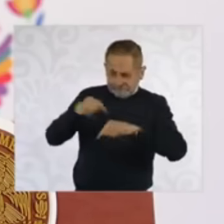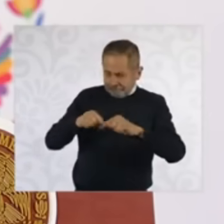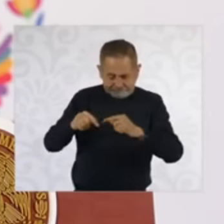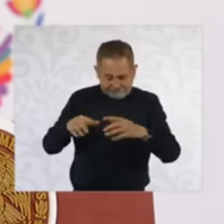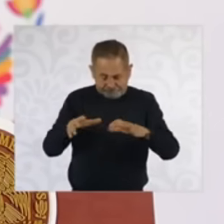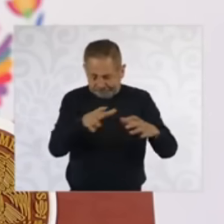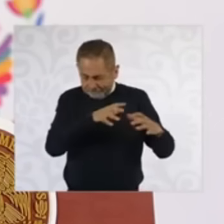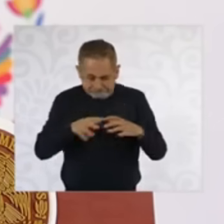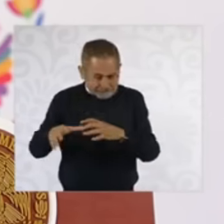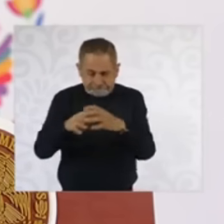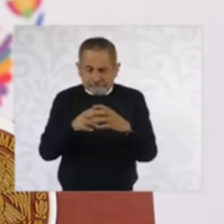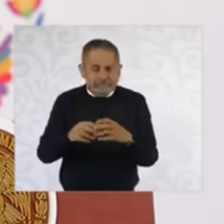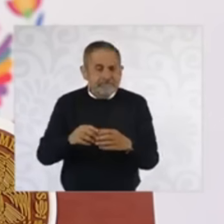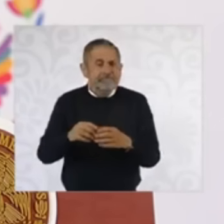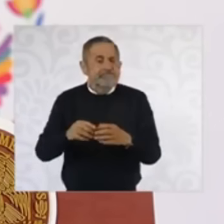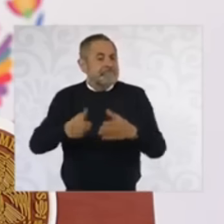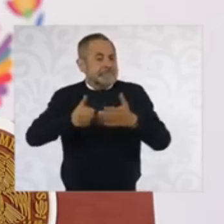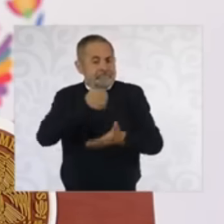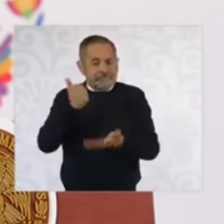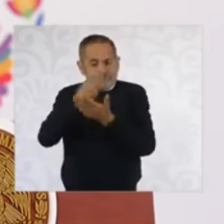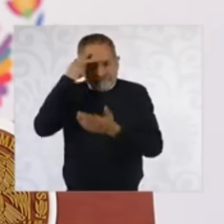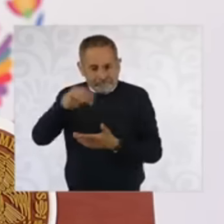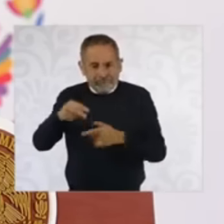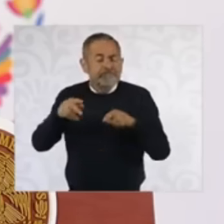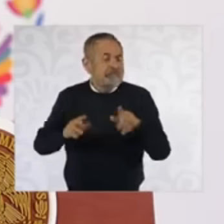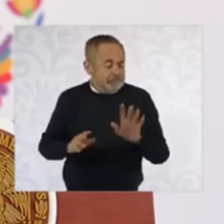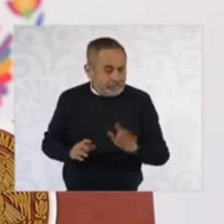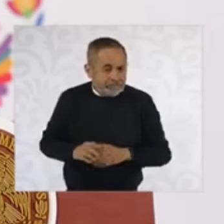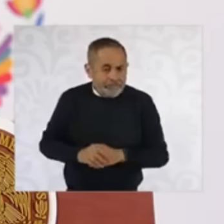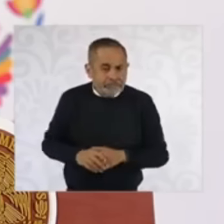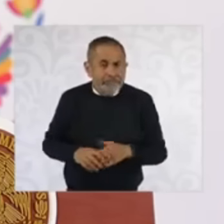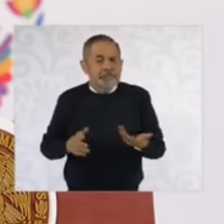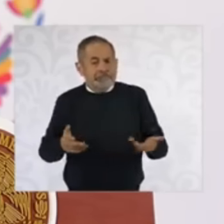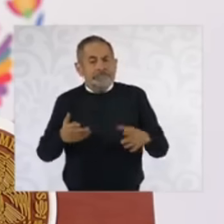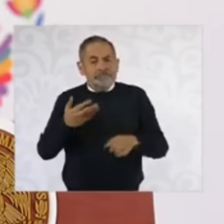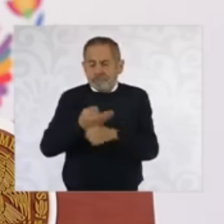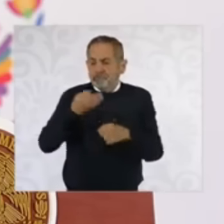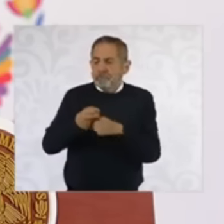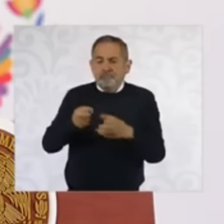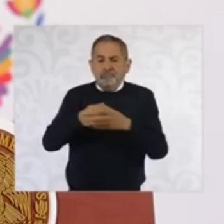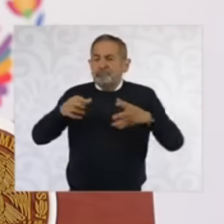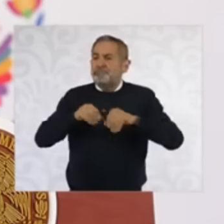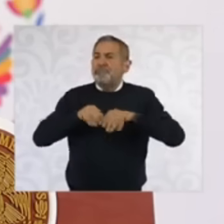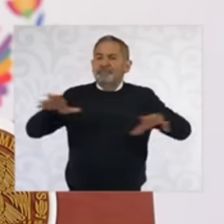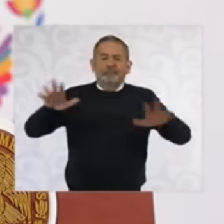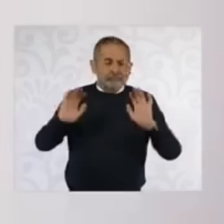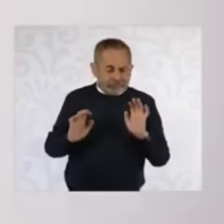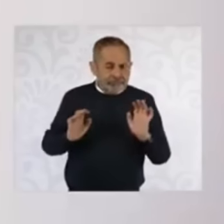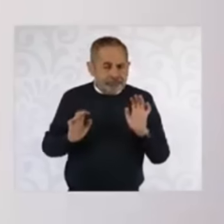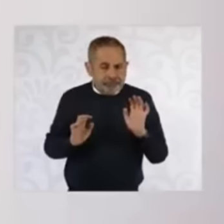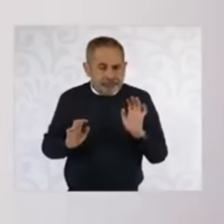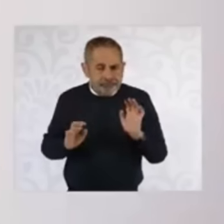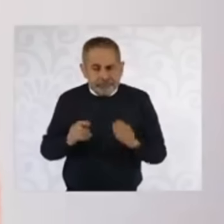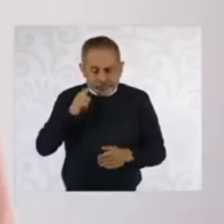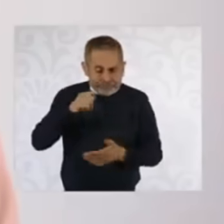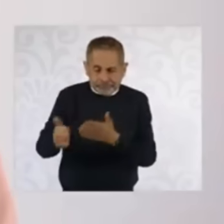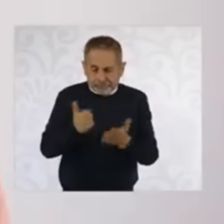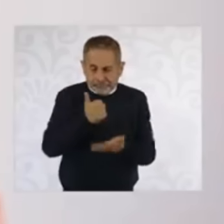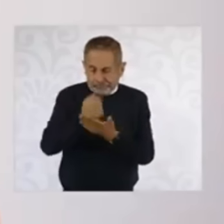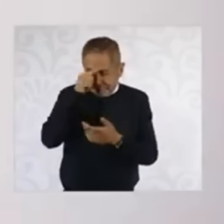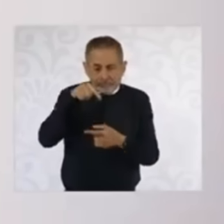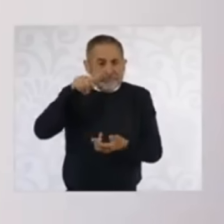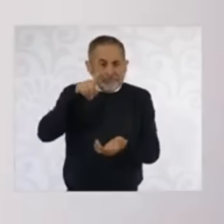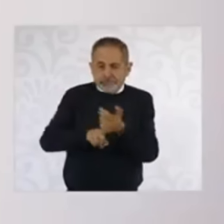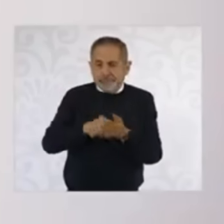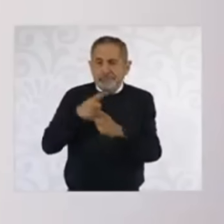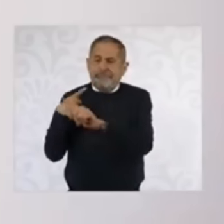principal crecimiento de la ciudad no es por migración sino el propio crecimiento poblacional Aunque es muy poco de la Ciudad de México